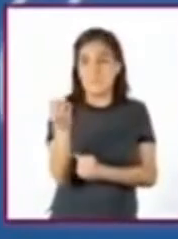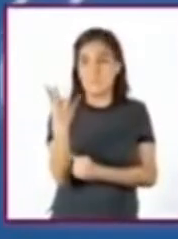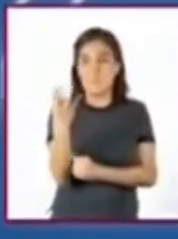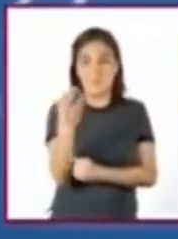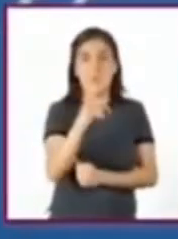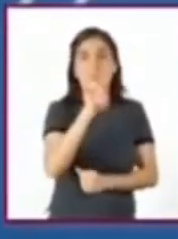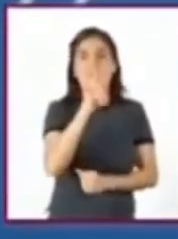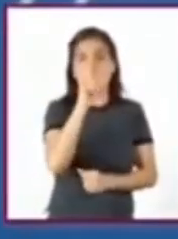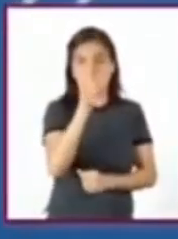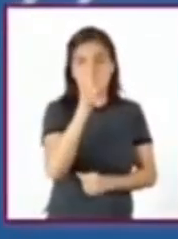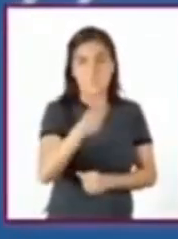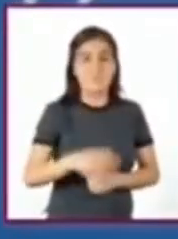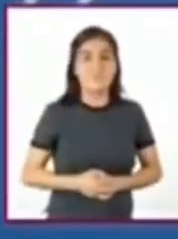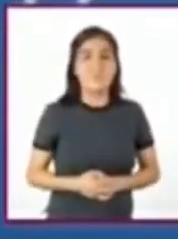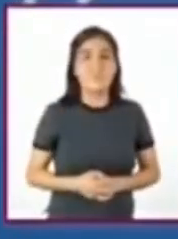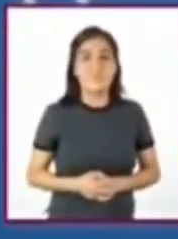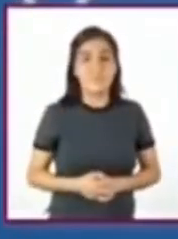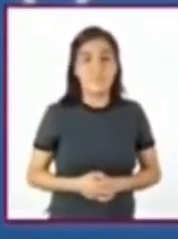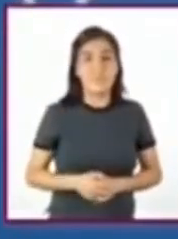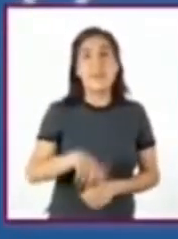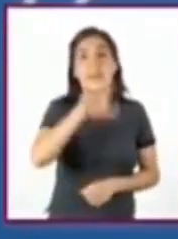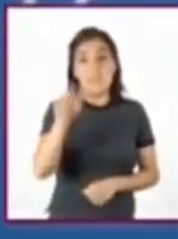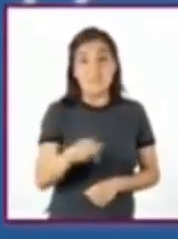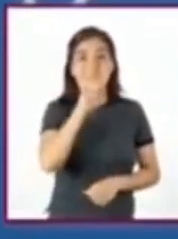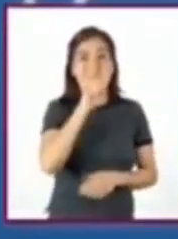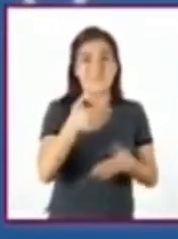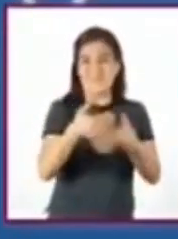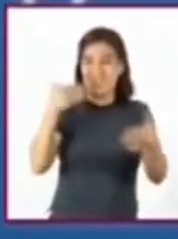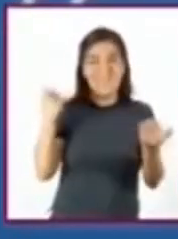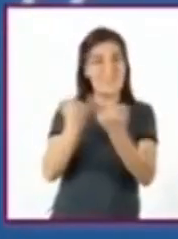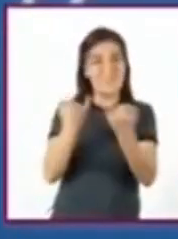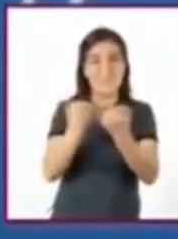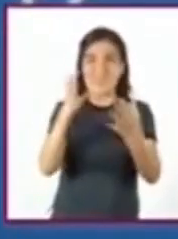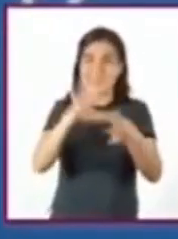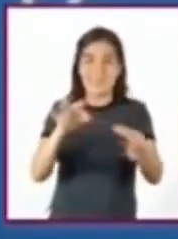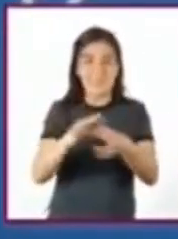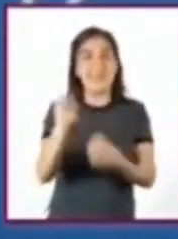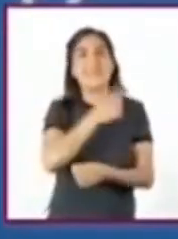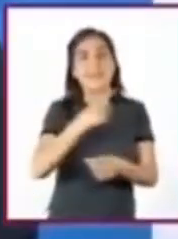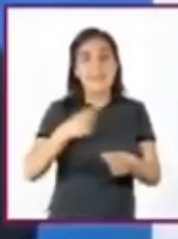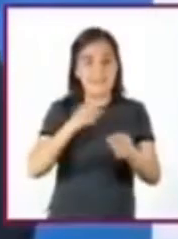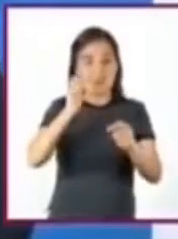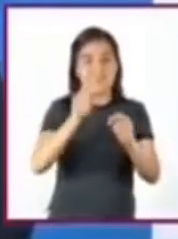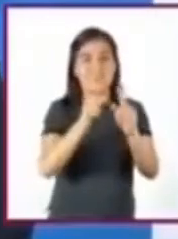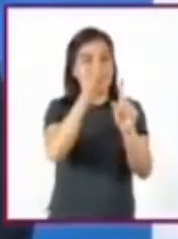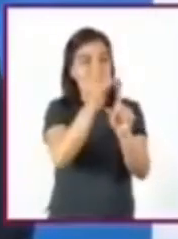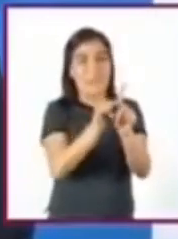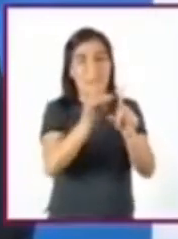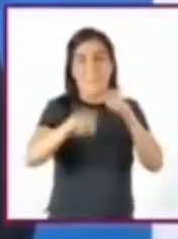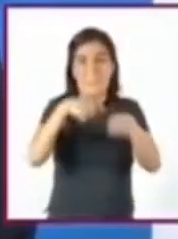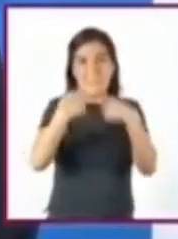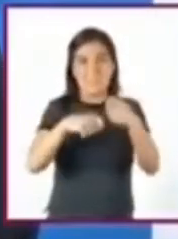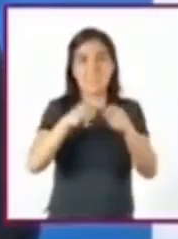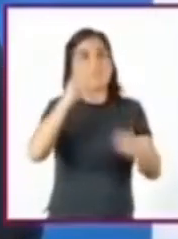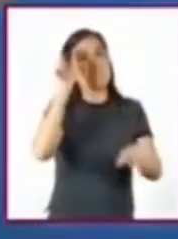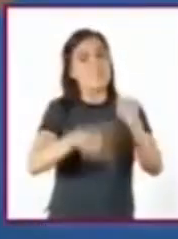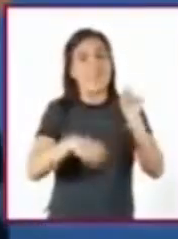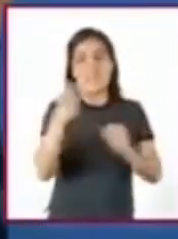foco. De igual forma que en los pasos anteriores, debemos remover unos 3 centímetros de aislante del